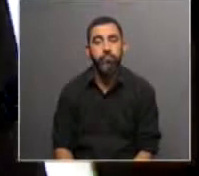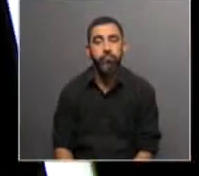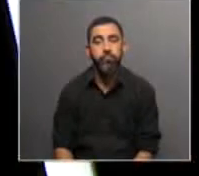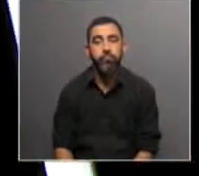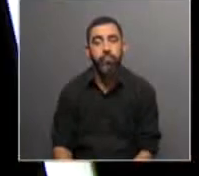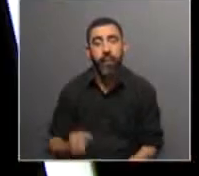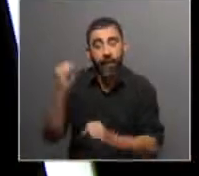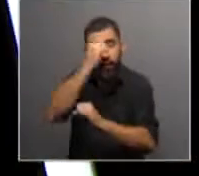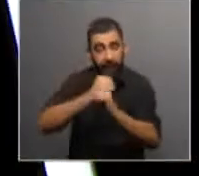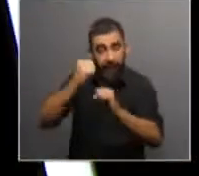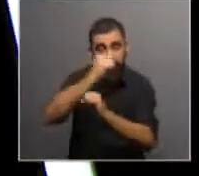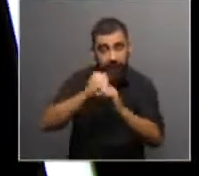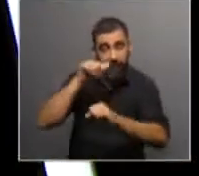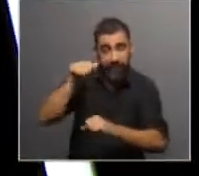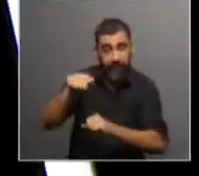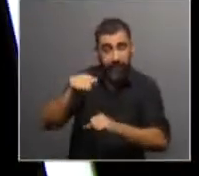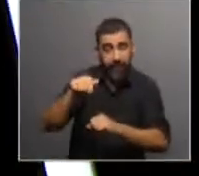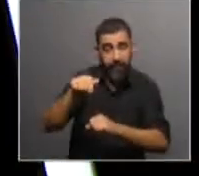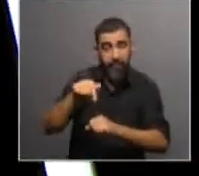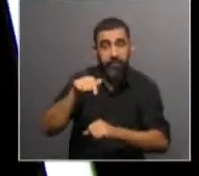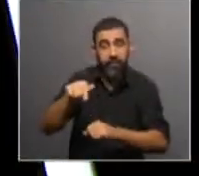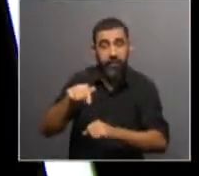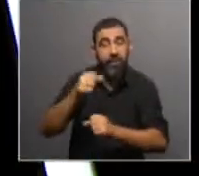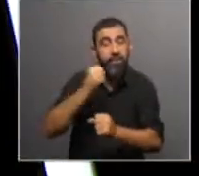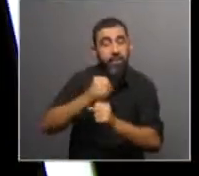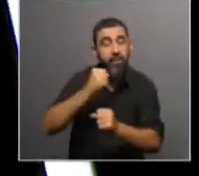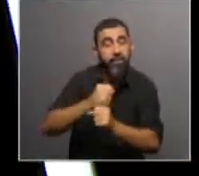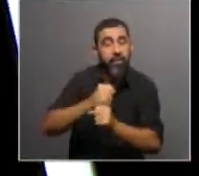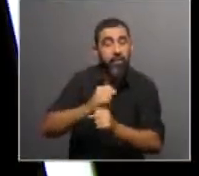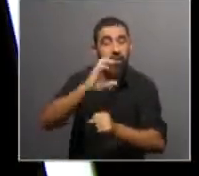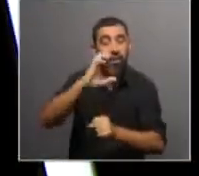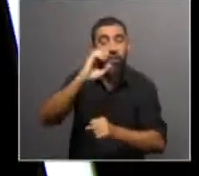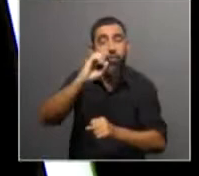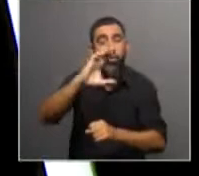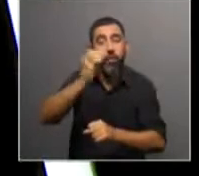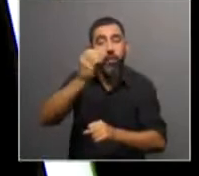La ingeniera Liliana Manduca, como decíamos, que se desempeña en el ámbito del COCAP,